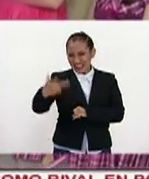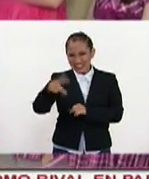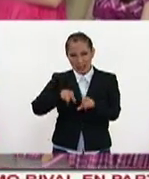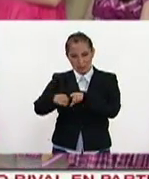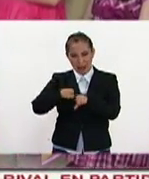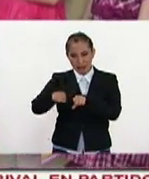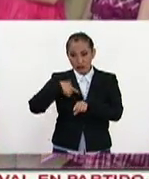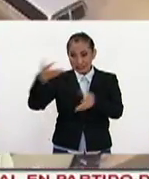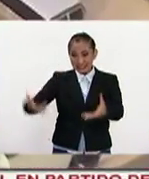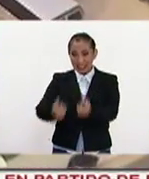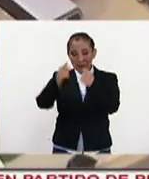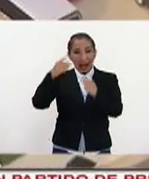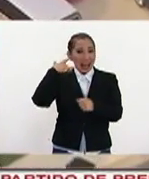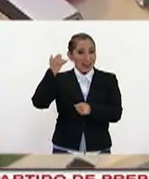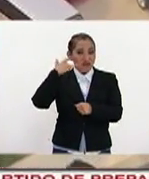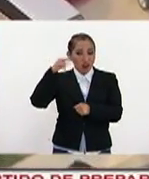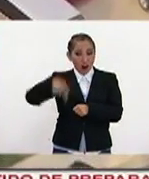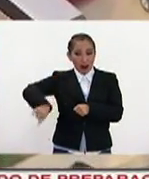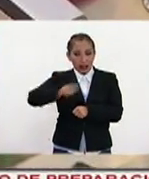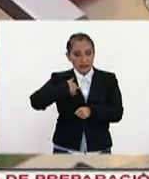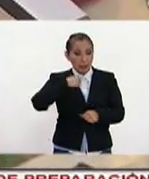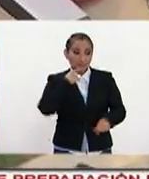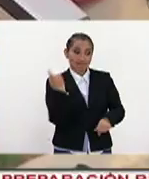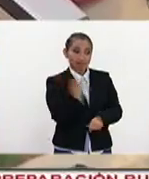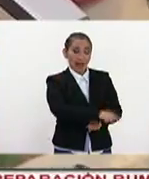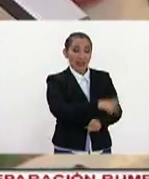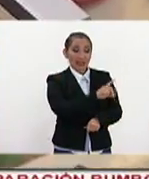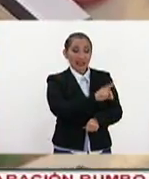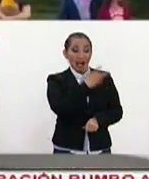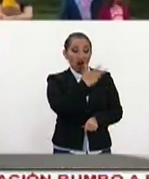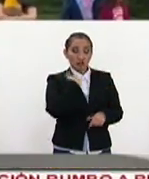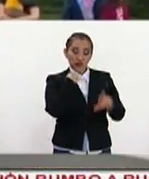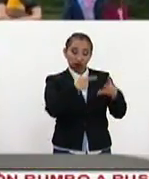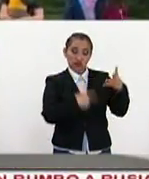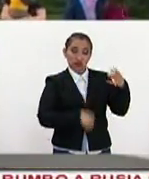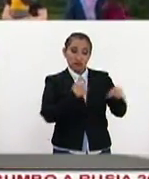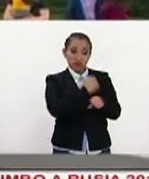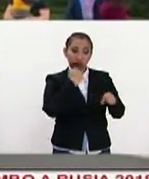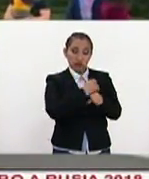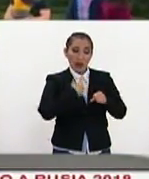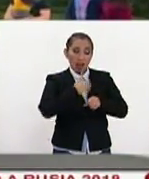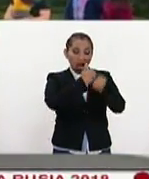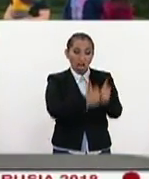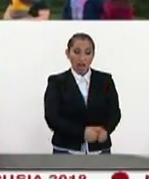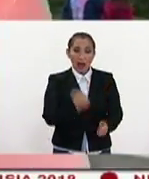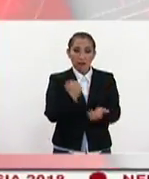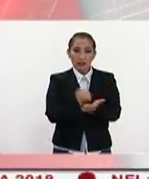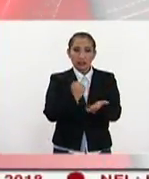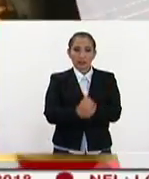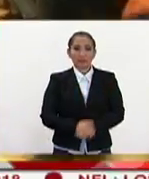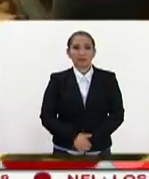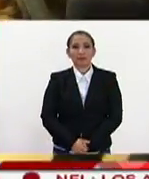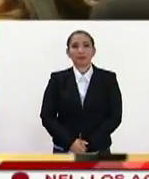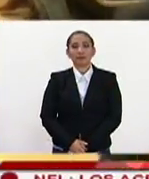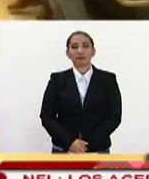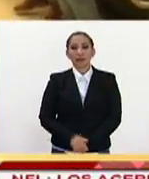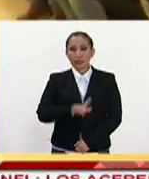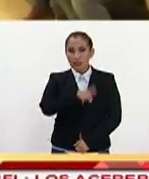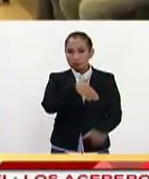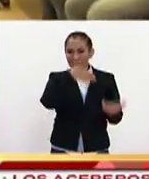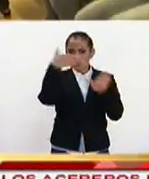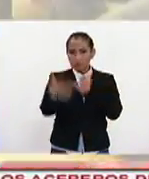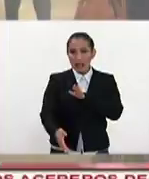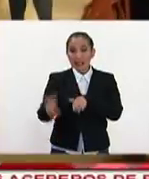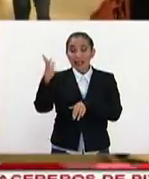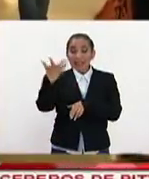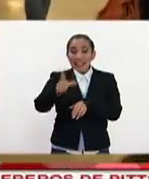13 hermanos rescatados en California fueron imputados de 38 cargos de tortura y cautiverio. Más